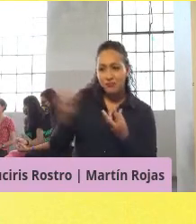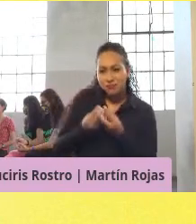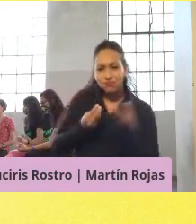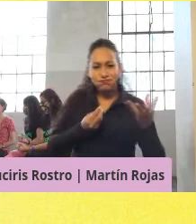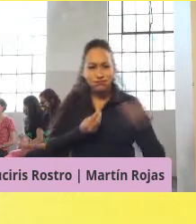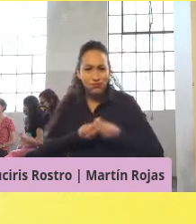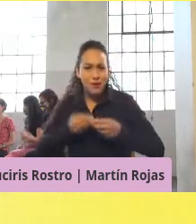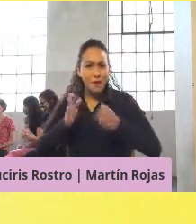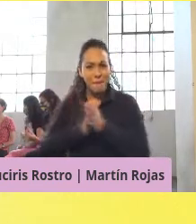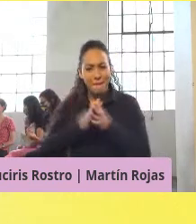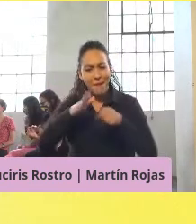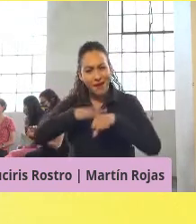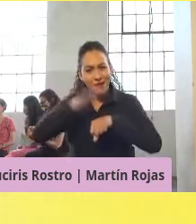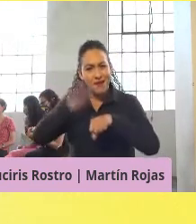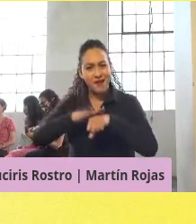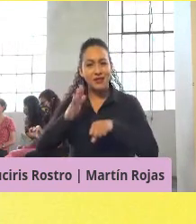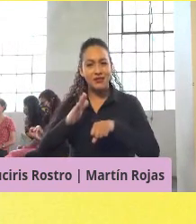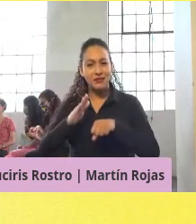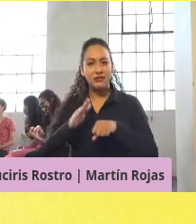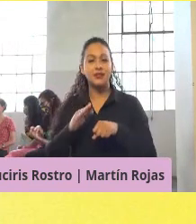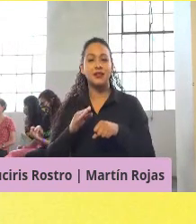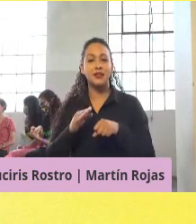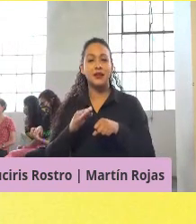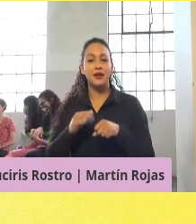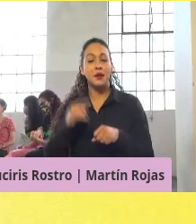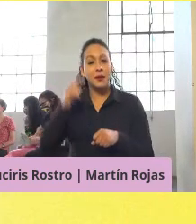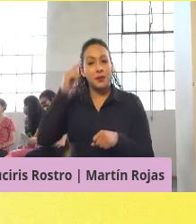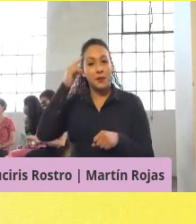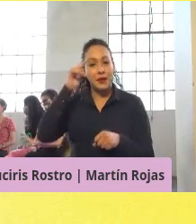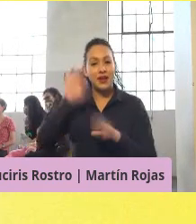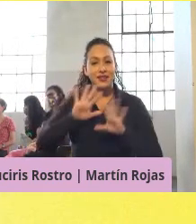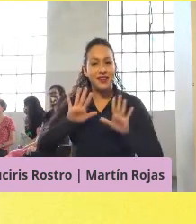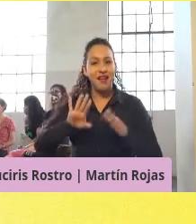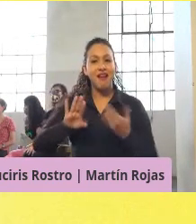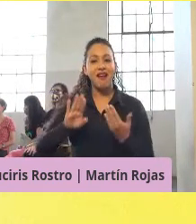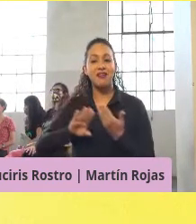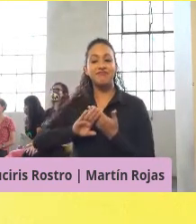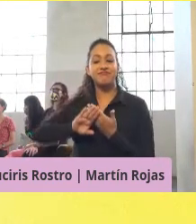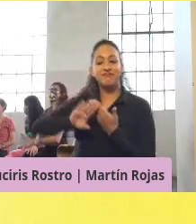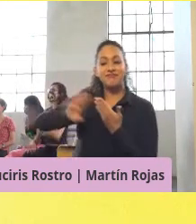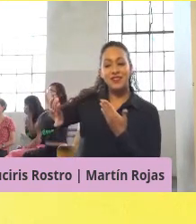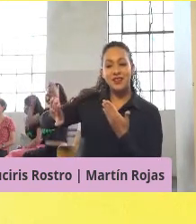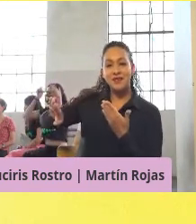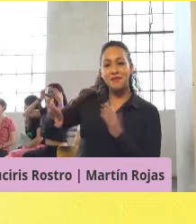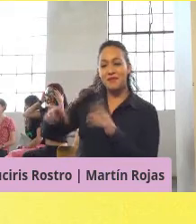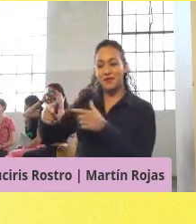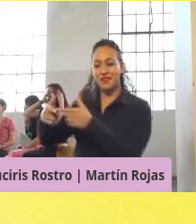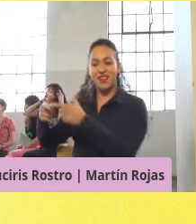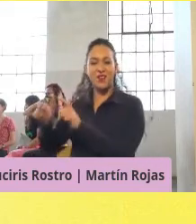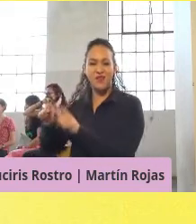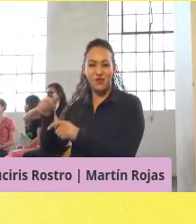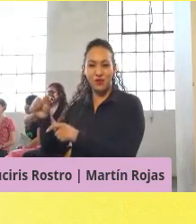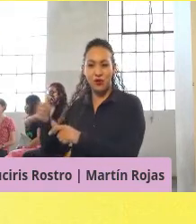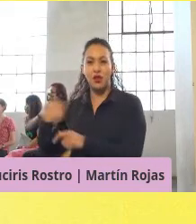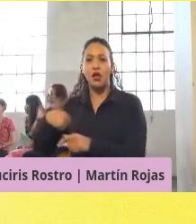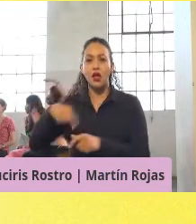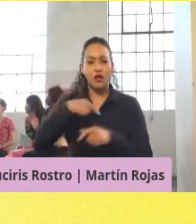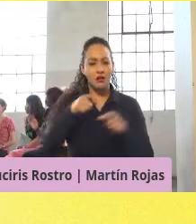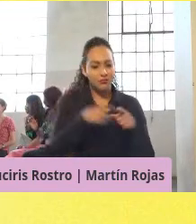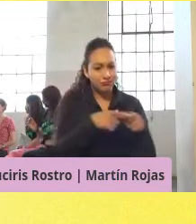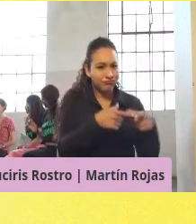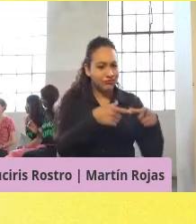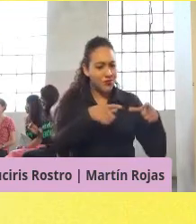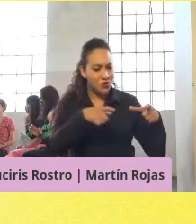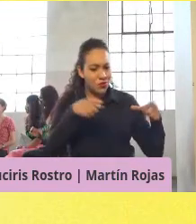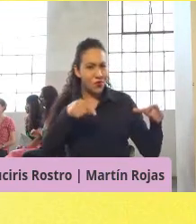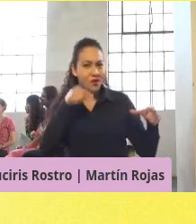que nos intentamos alejar un poquito como de este diseño súper hegemónico, intentamos sentir como mucho más adentro qué